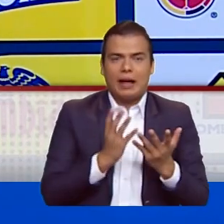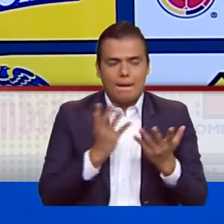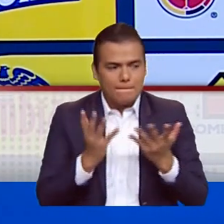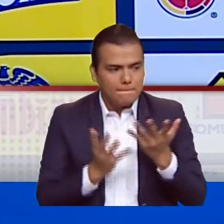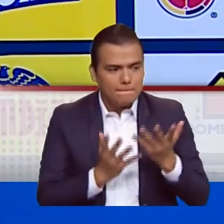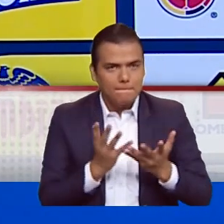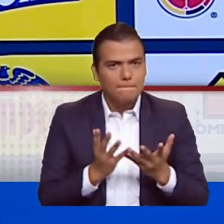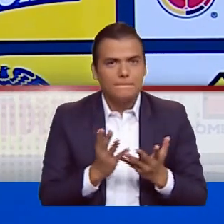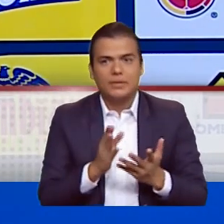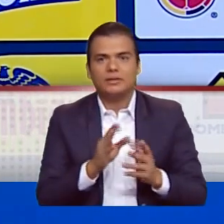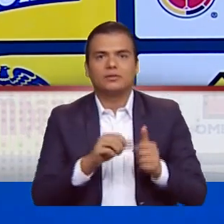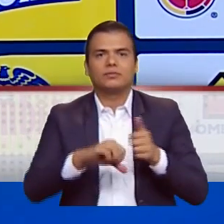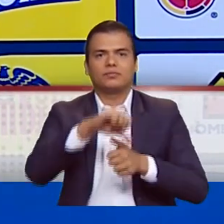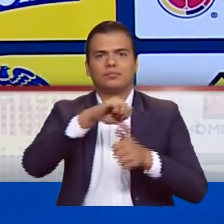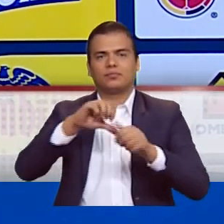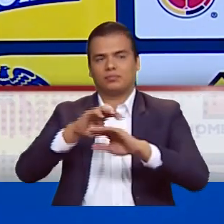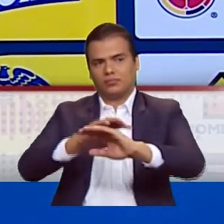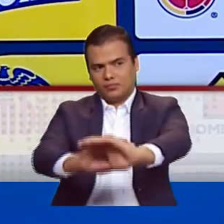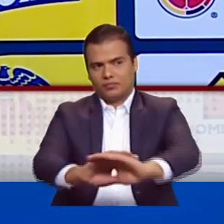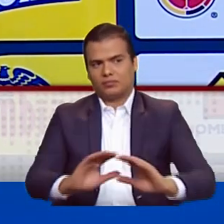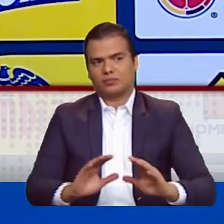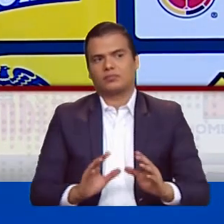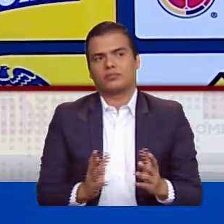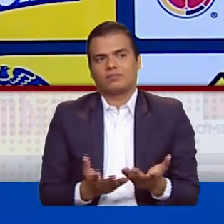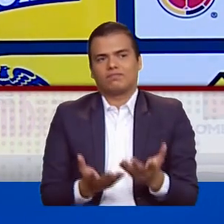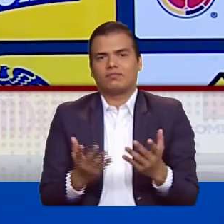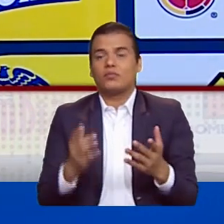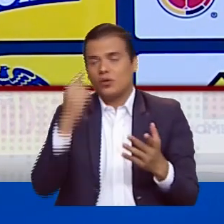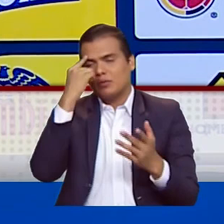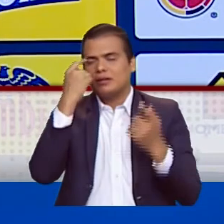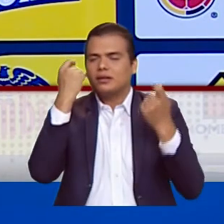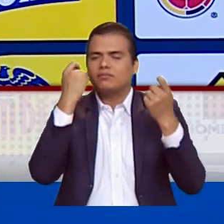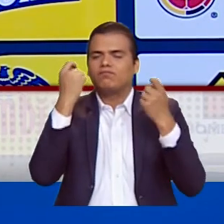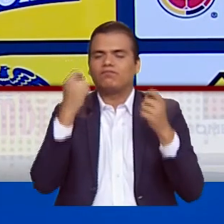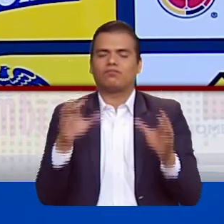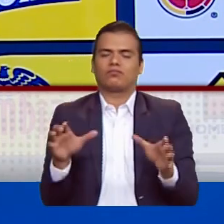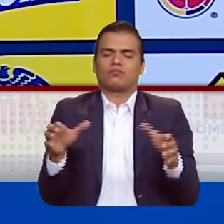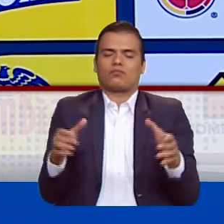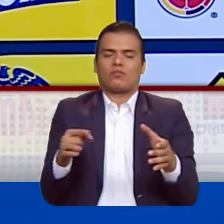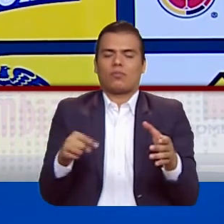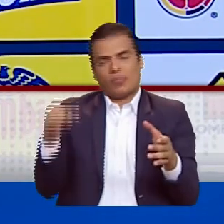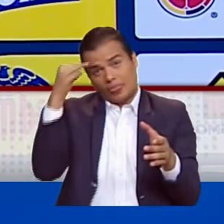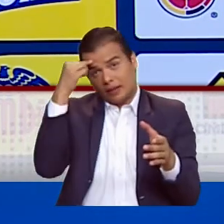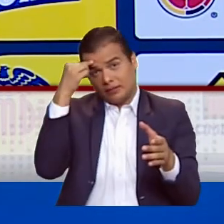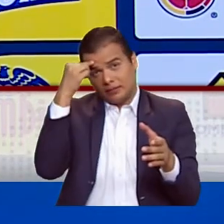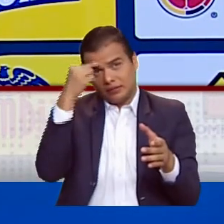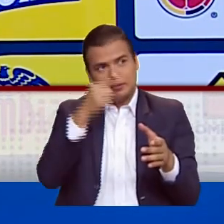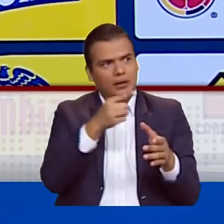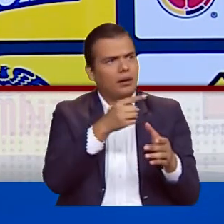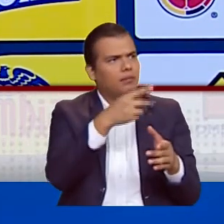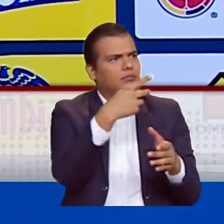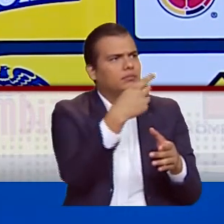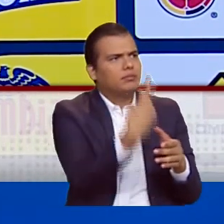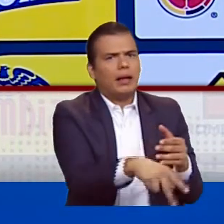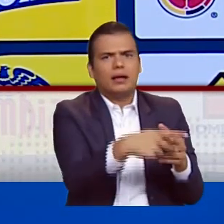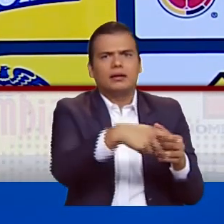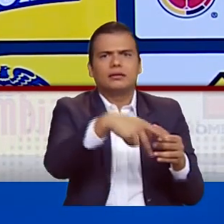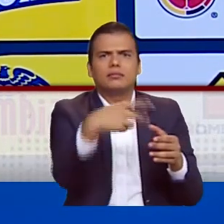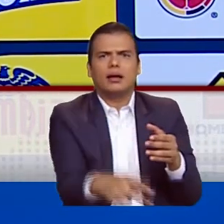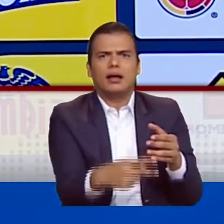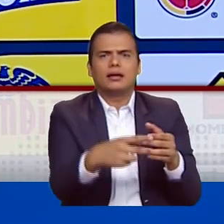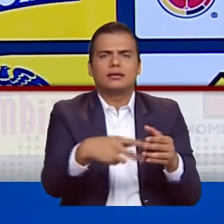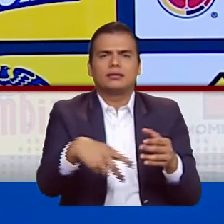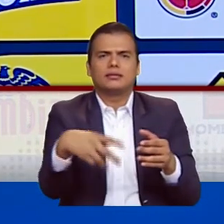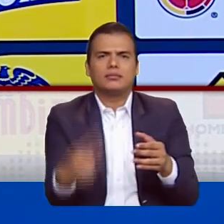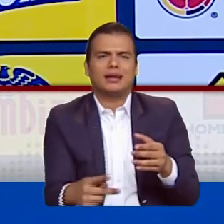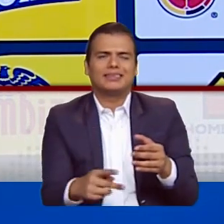os jogadores da equipa nacional perturbaram muito os planos que tinha em la seleção e preparação